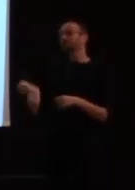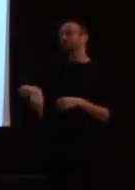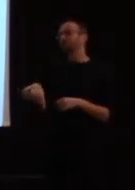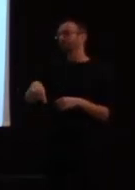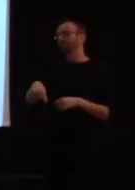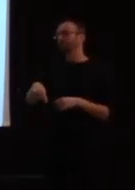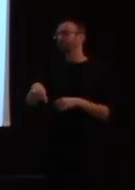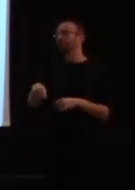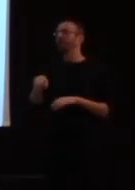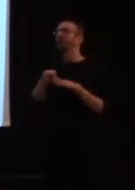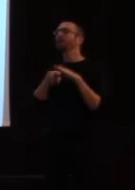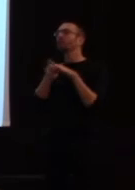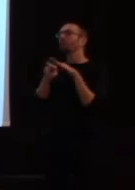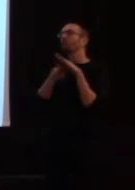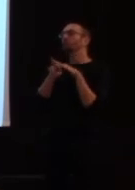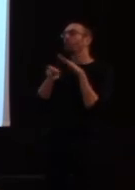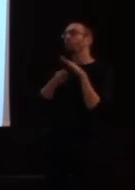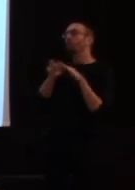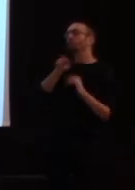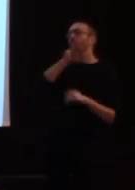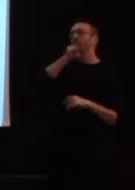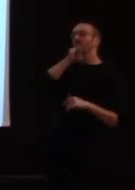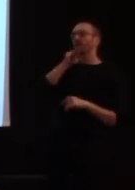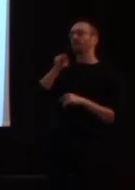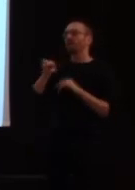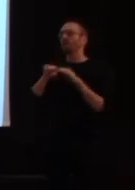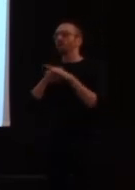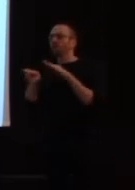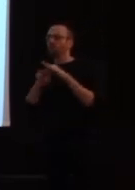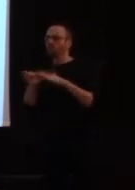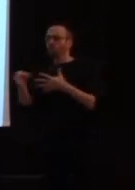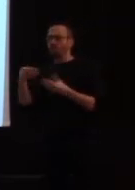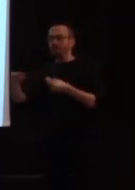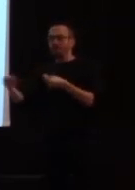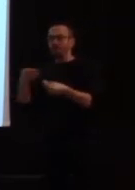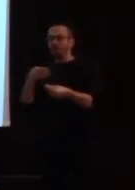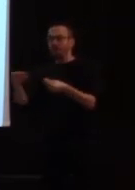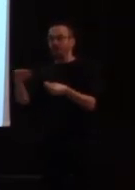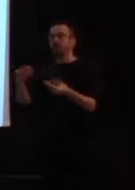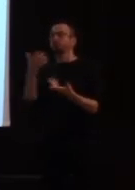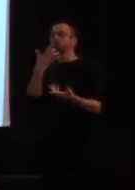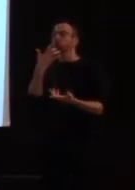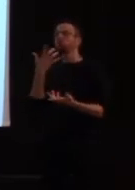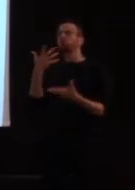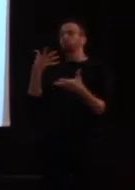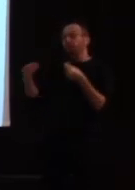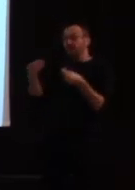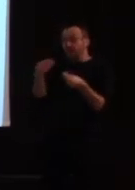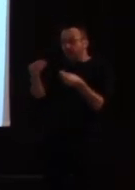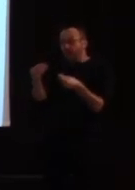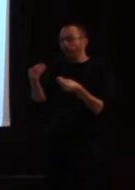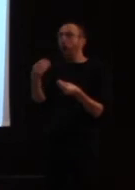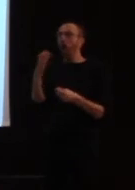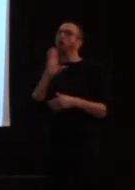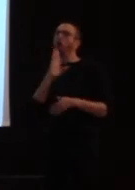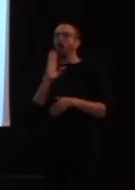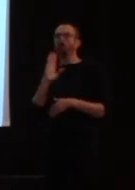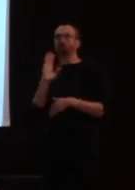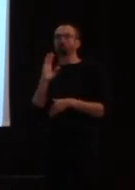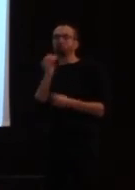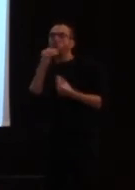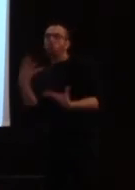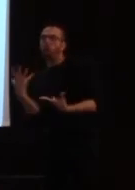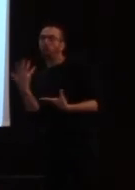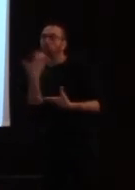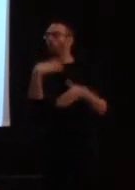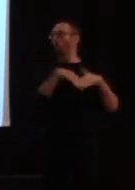experimentar recursos verbales y materiales. Tenemos unos materiales que nos han funcionado, los guardamos en una carpeta, ¿no? Y cuando vamos a hacer